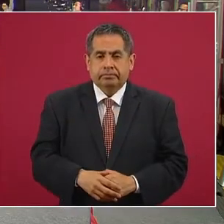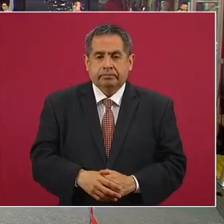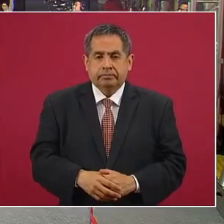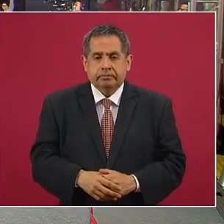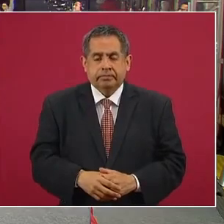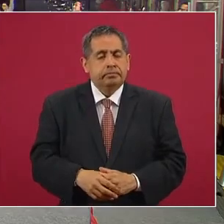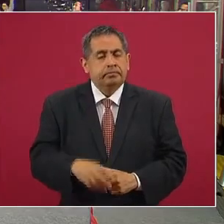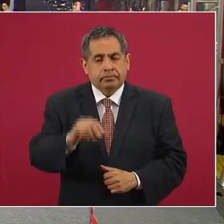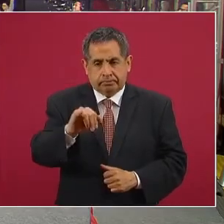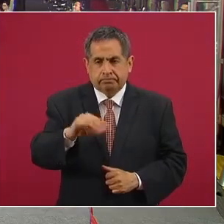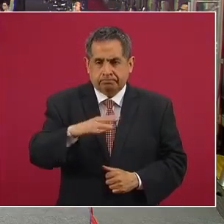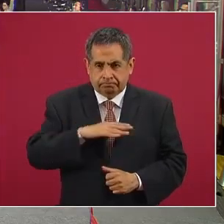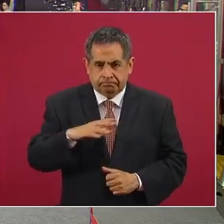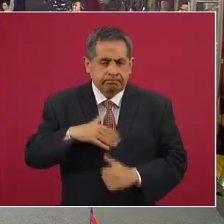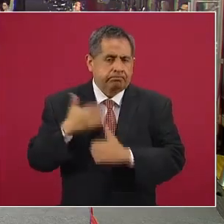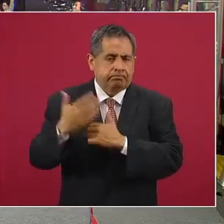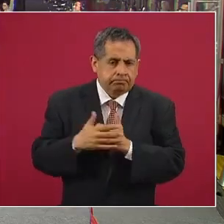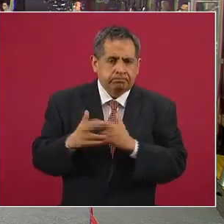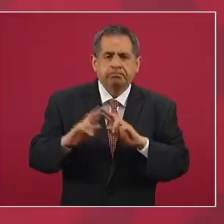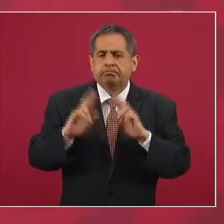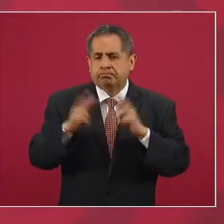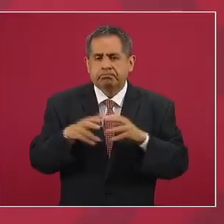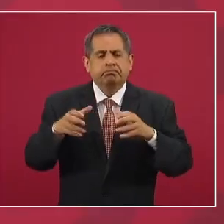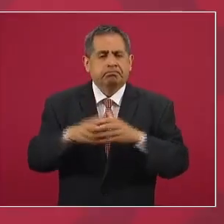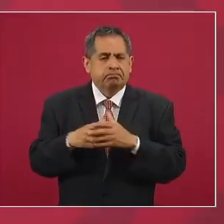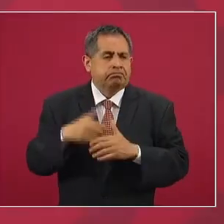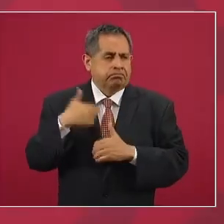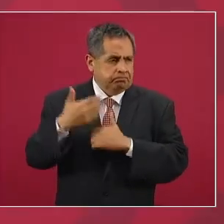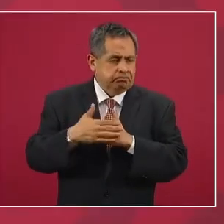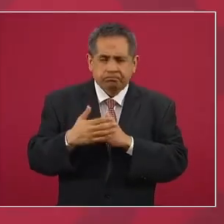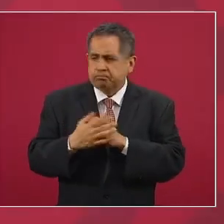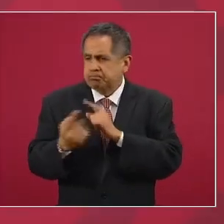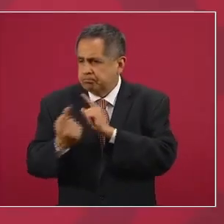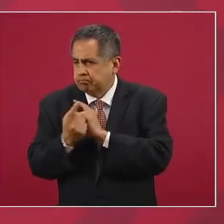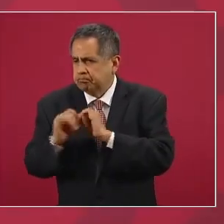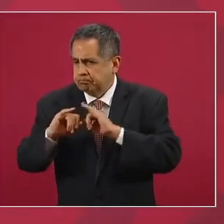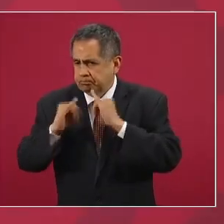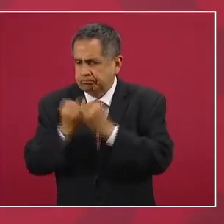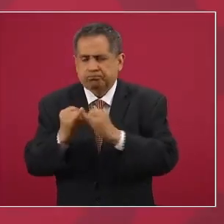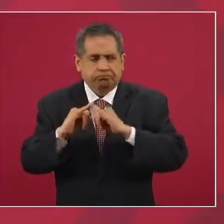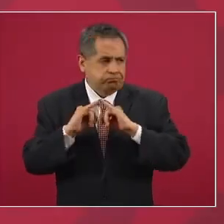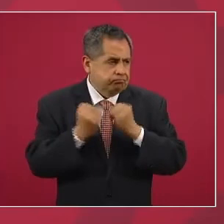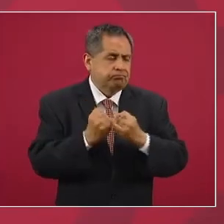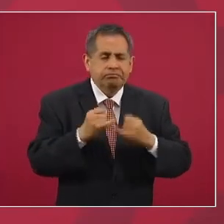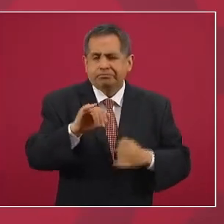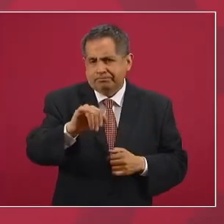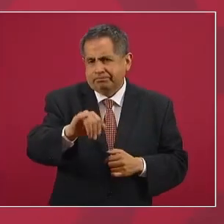Sí, tenemos reuniones con